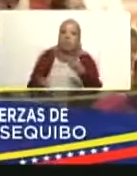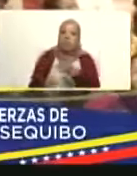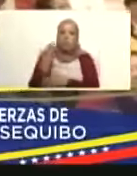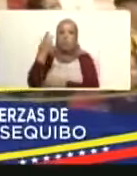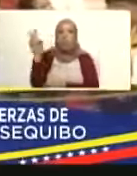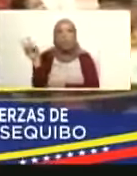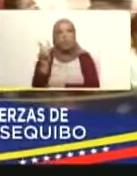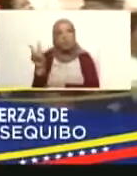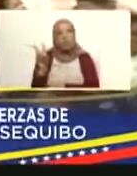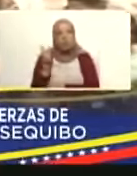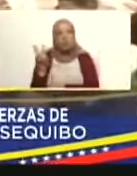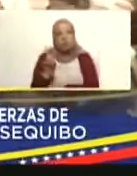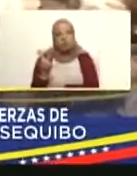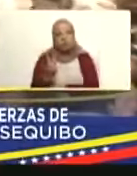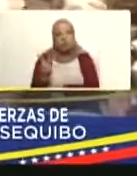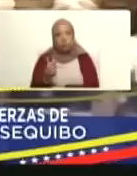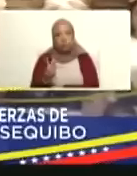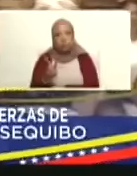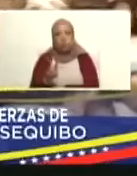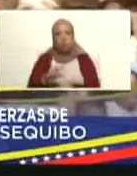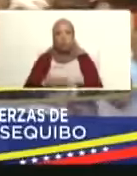de Venezuela.